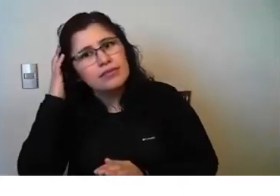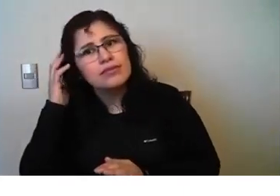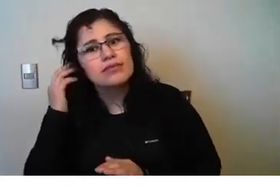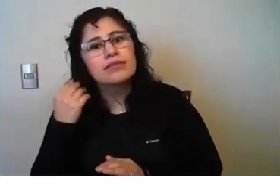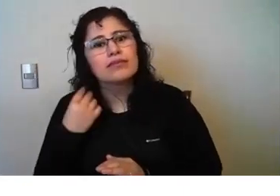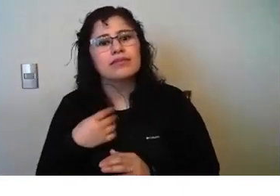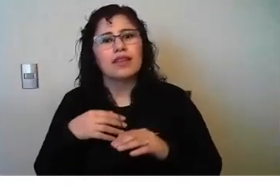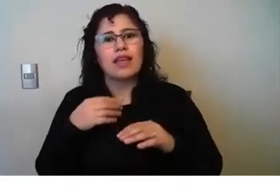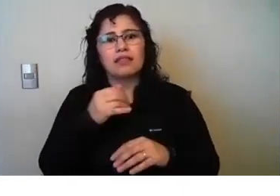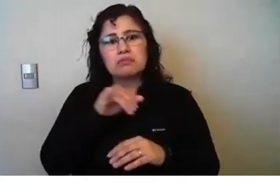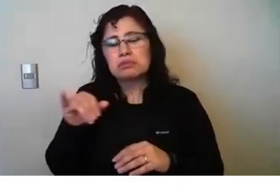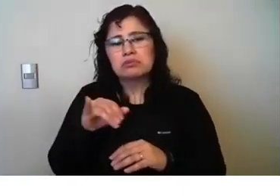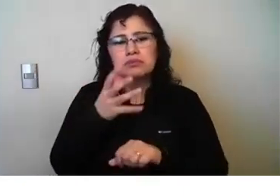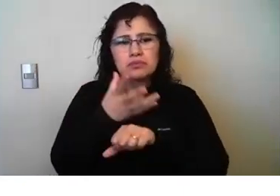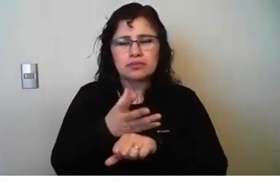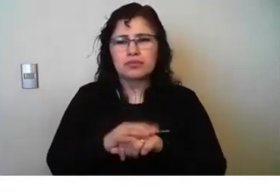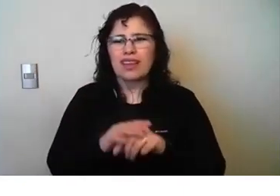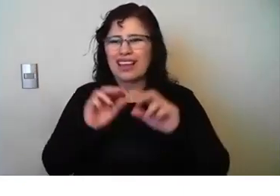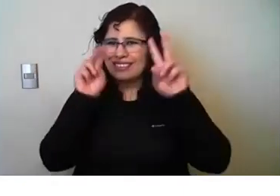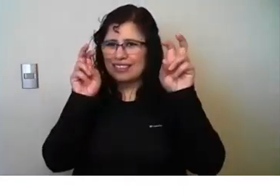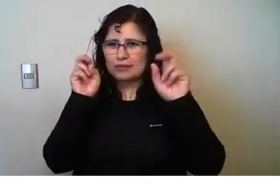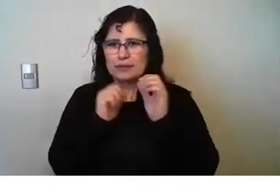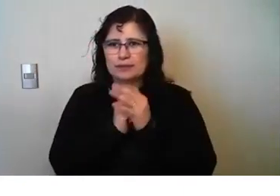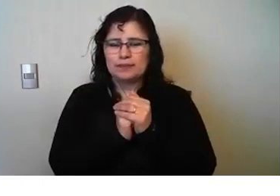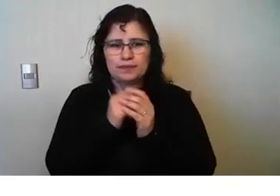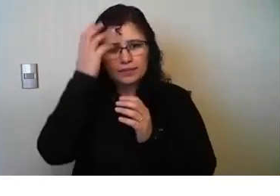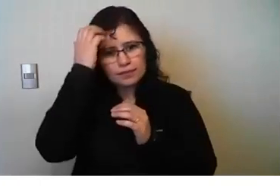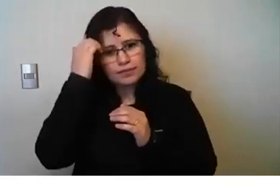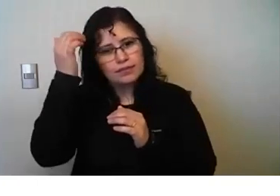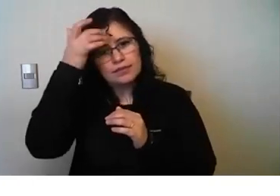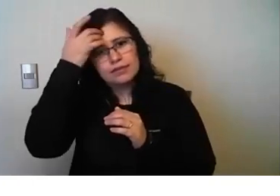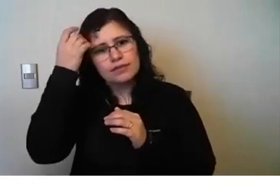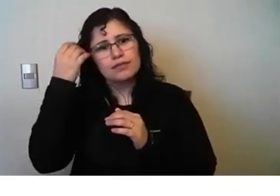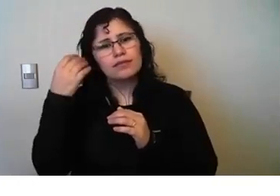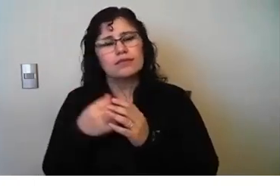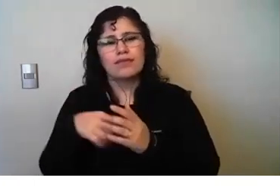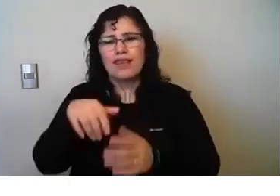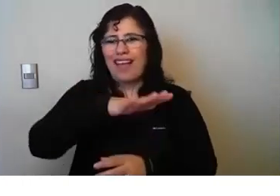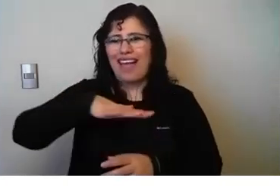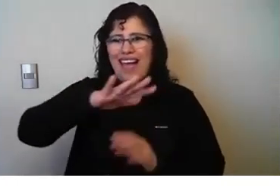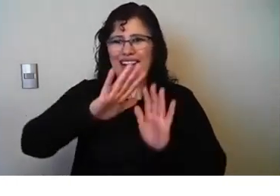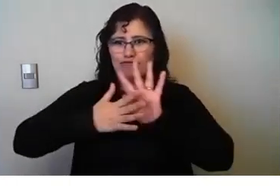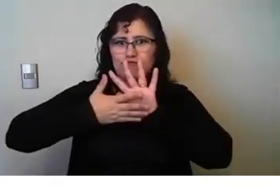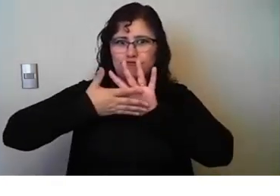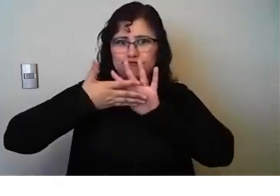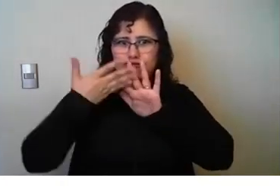luego tenemos respecto a las áreas sensitivas que están marcadas aquí,